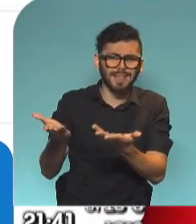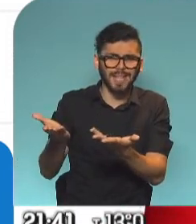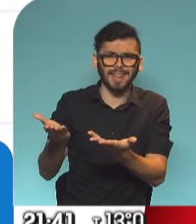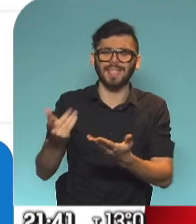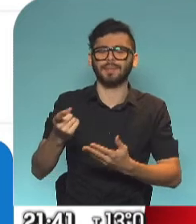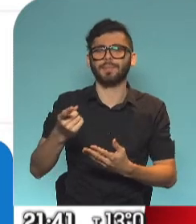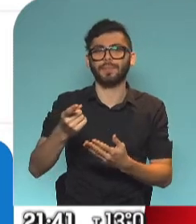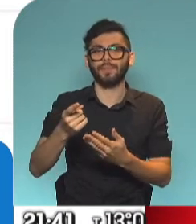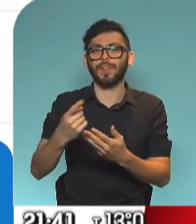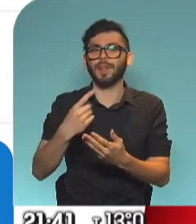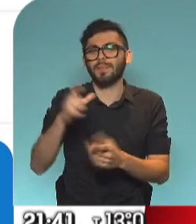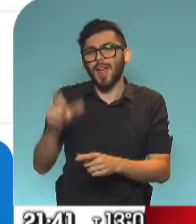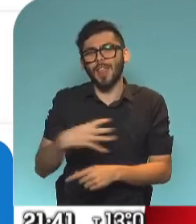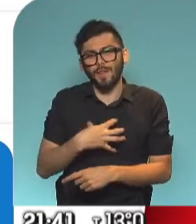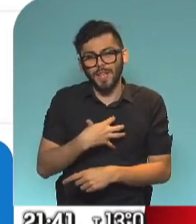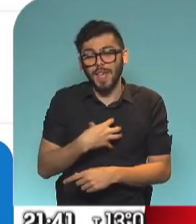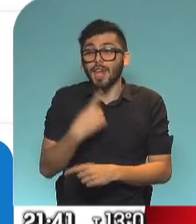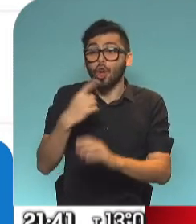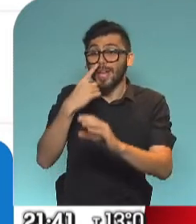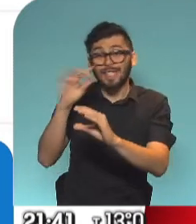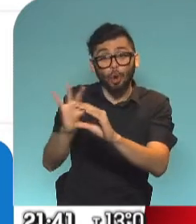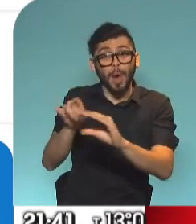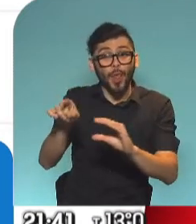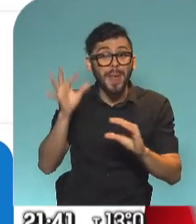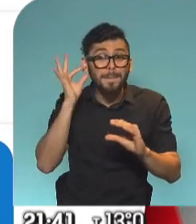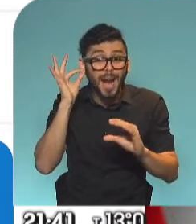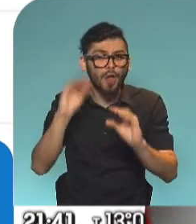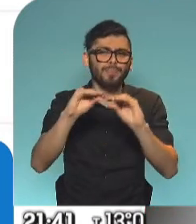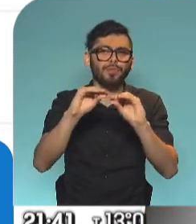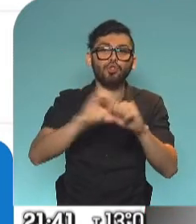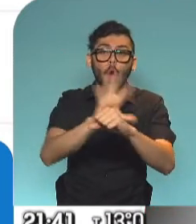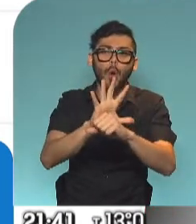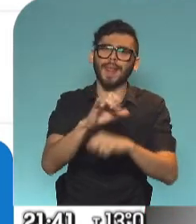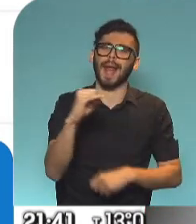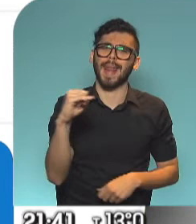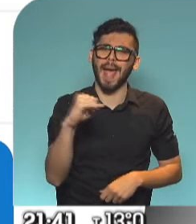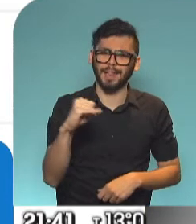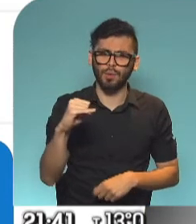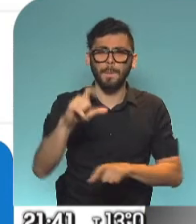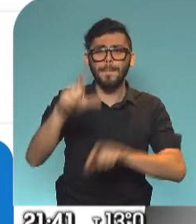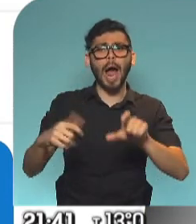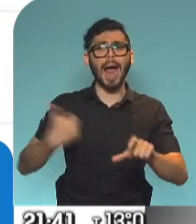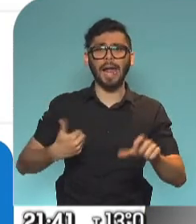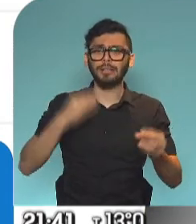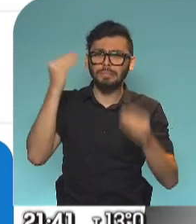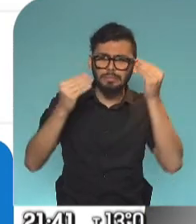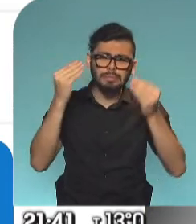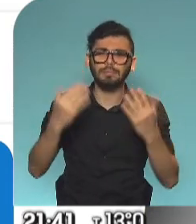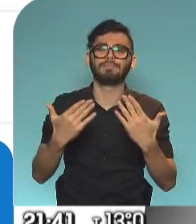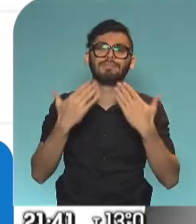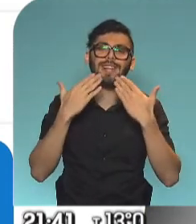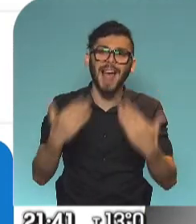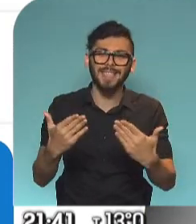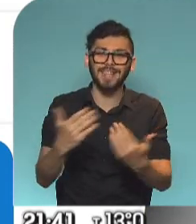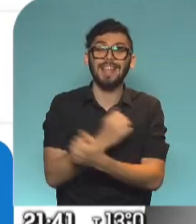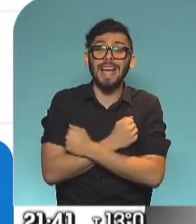hombre de confianza dijo el hisopado que se le realizó a Diego Maradona dio negativo de COVID. Gracias a todos los argentinos por su preocupación y muestras de